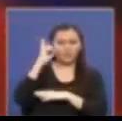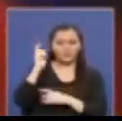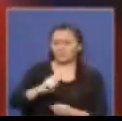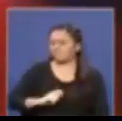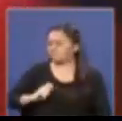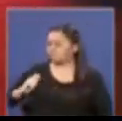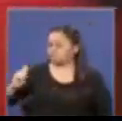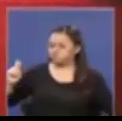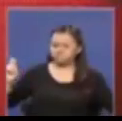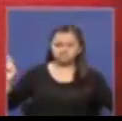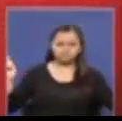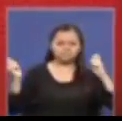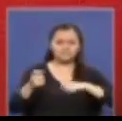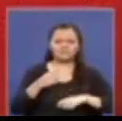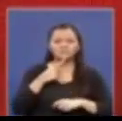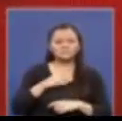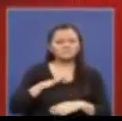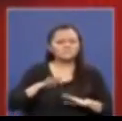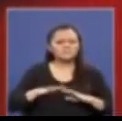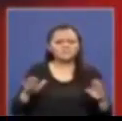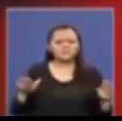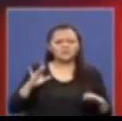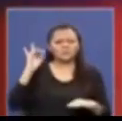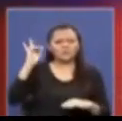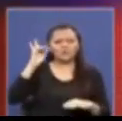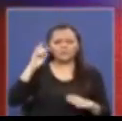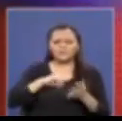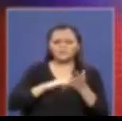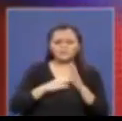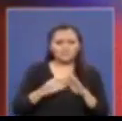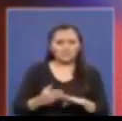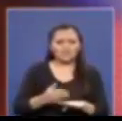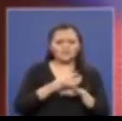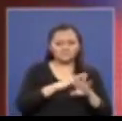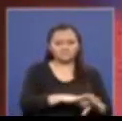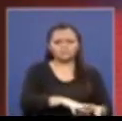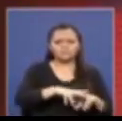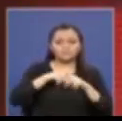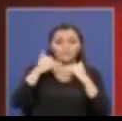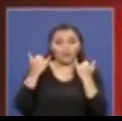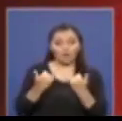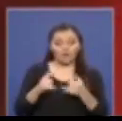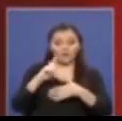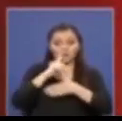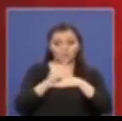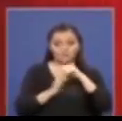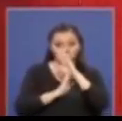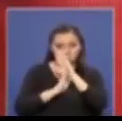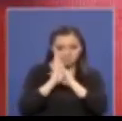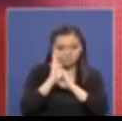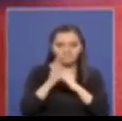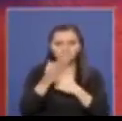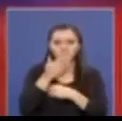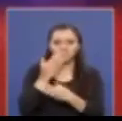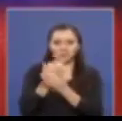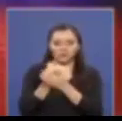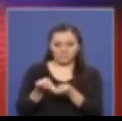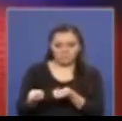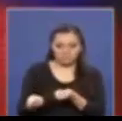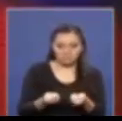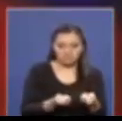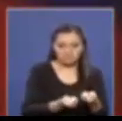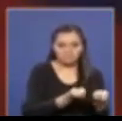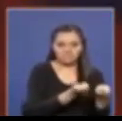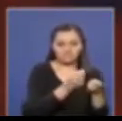realmente espectaculares. Bolivia era la antología del saqueo. Ahora los países que más crecen en América Latina, que mejor maneja su economía,